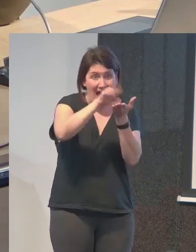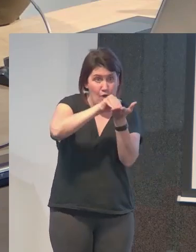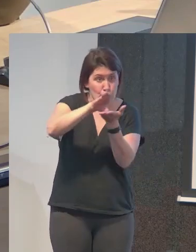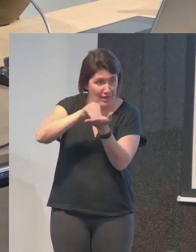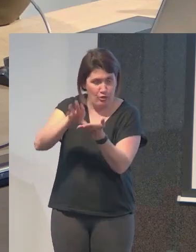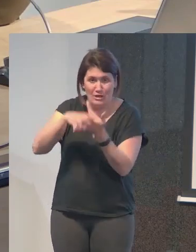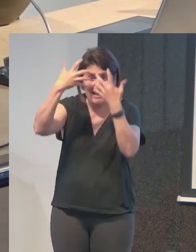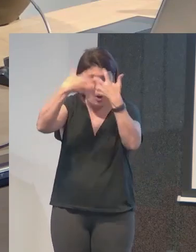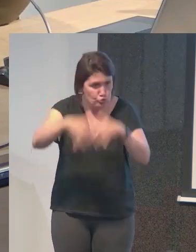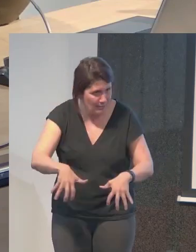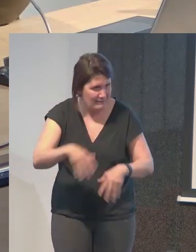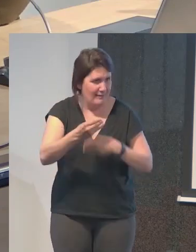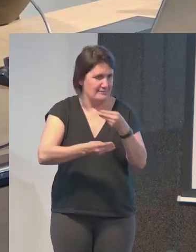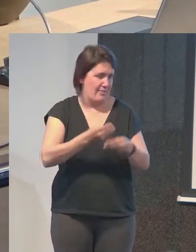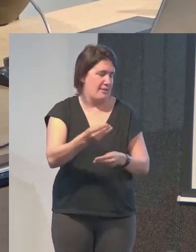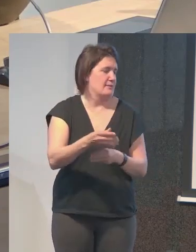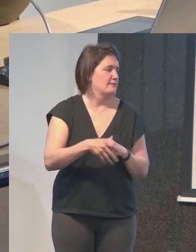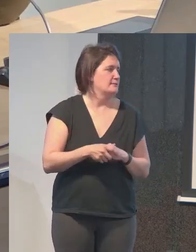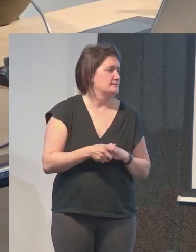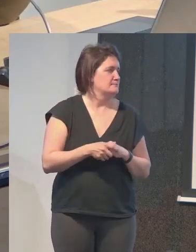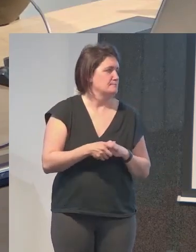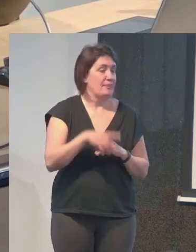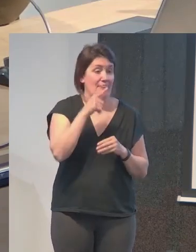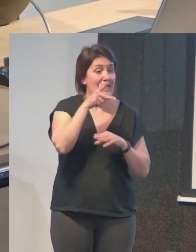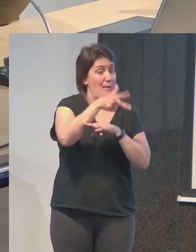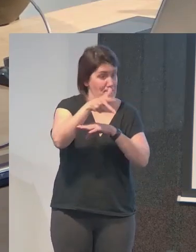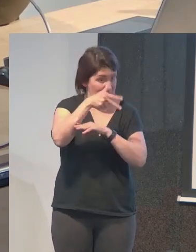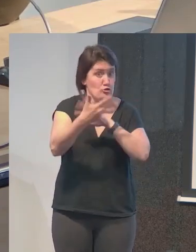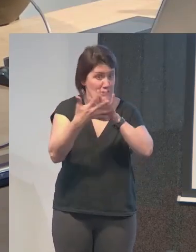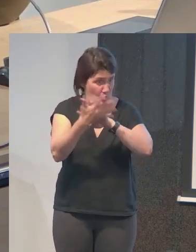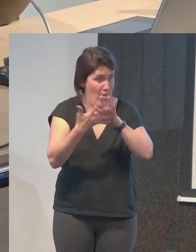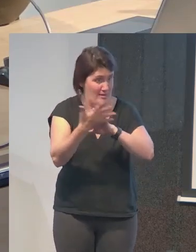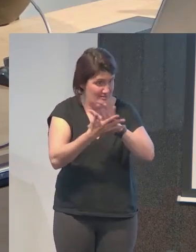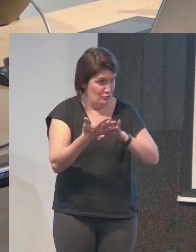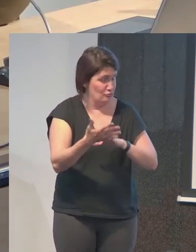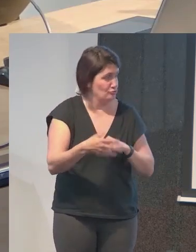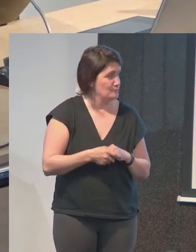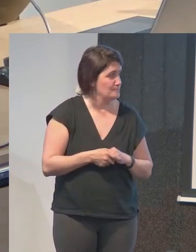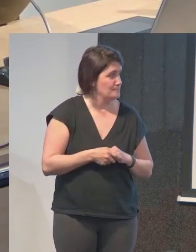anotaciones automáticas de vídeos de lengua de signos,